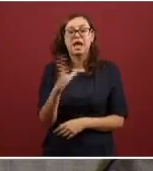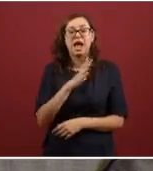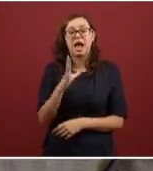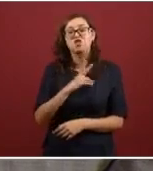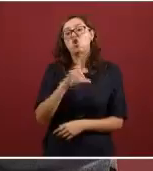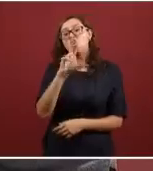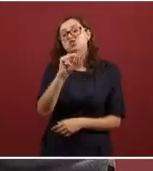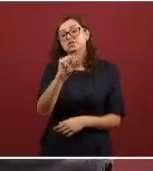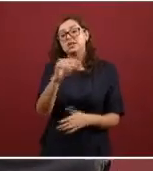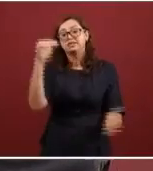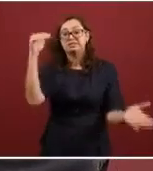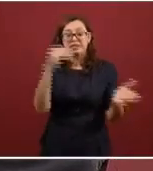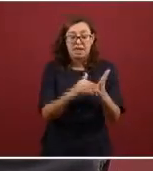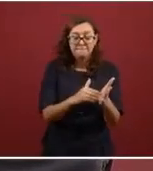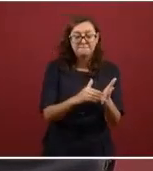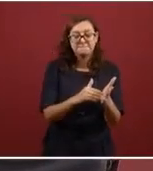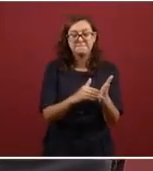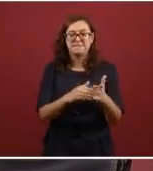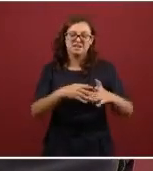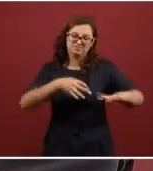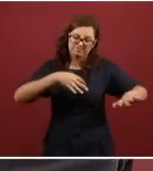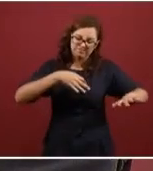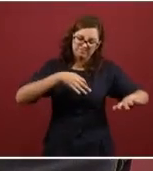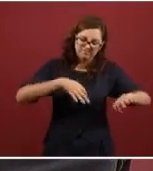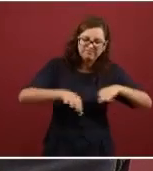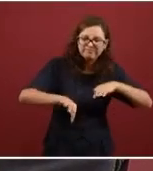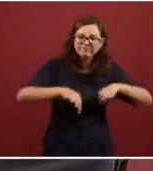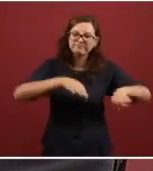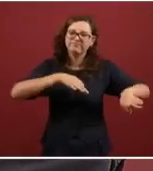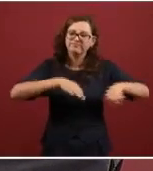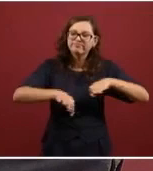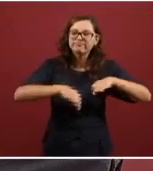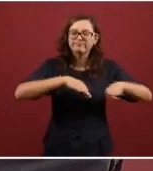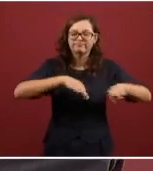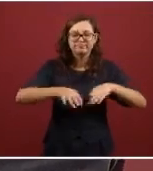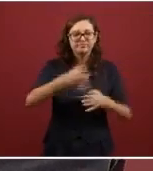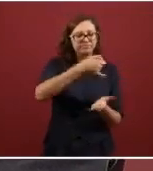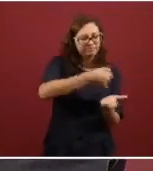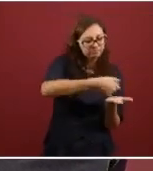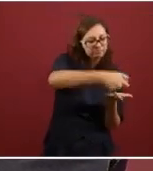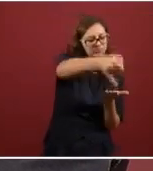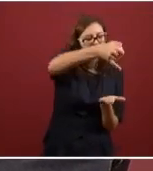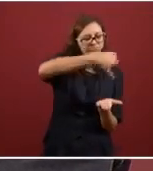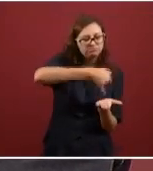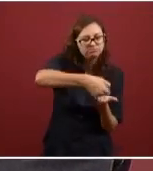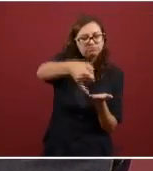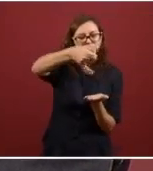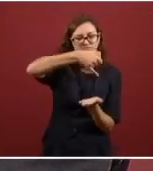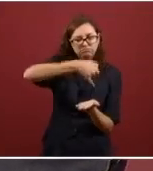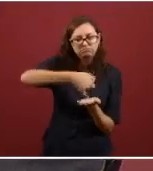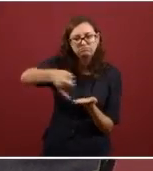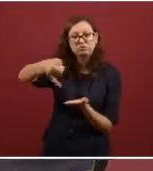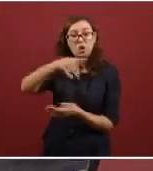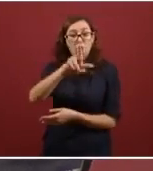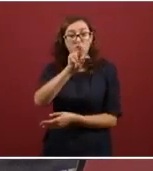productores trabajando en Sembrando Vida, 80 mil sembradores,